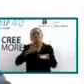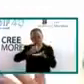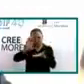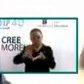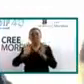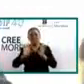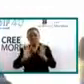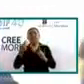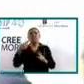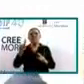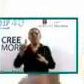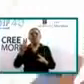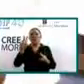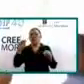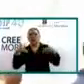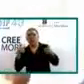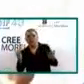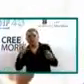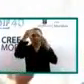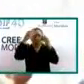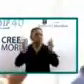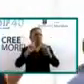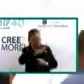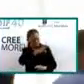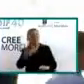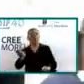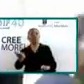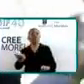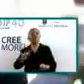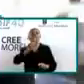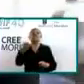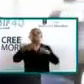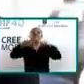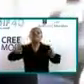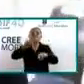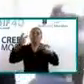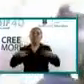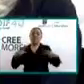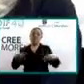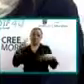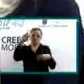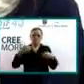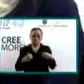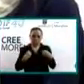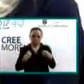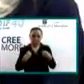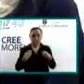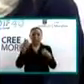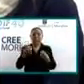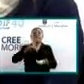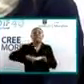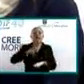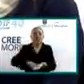saber, aprender y ser otra persona en su vida. Ese es el valor de este gran centro. Y en ese entusiasmo